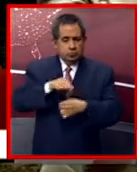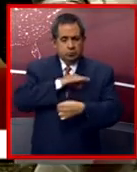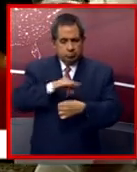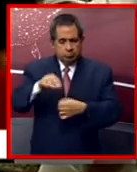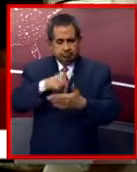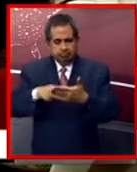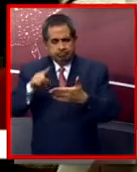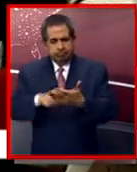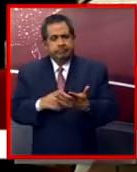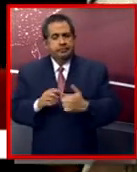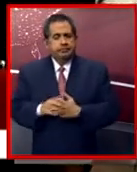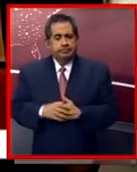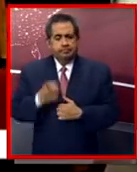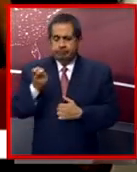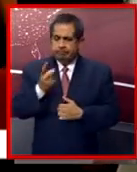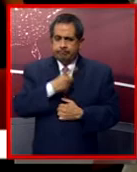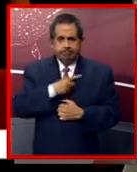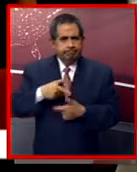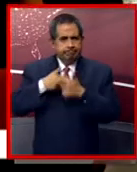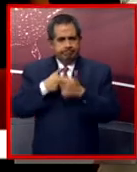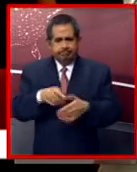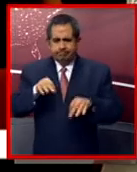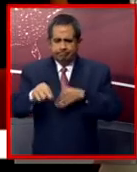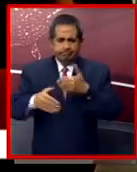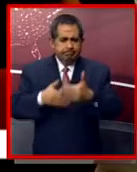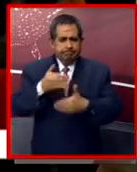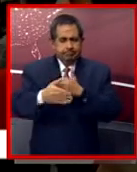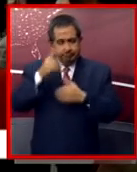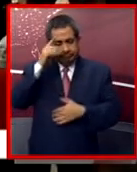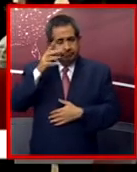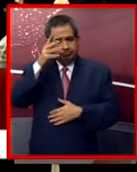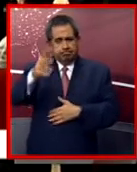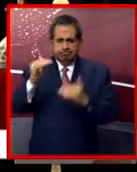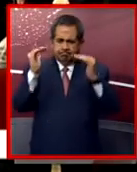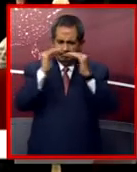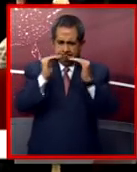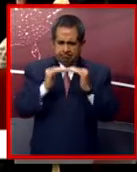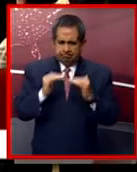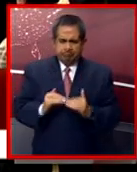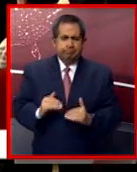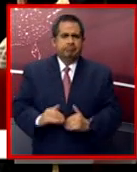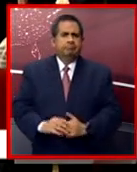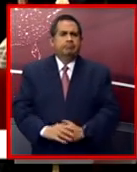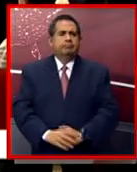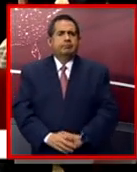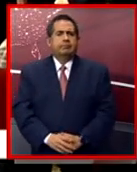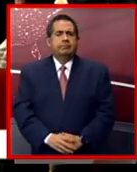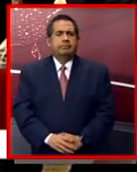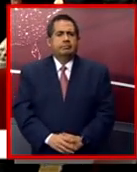materia. Sin embargo, es necesario continuar trabajando para alcanzar la paridad que tanto se busca.